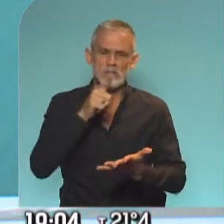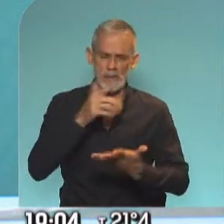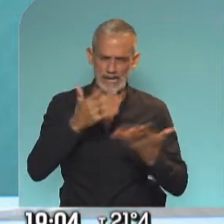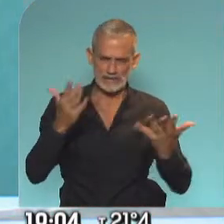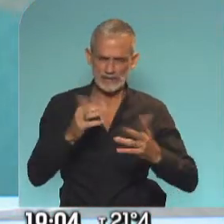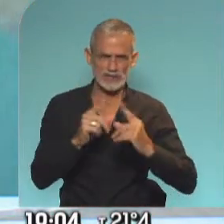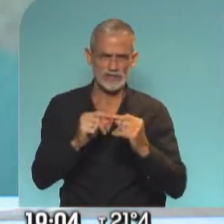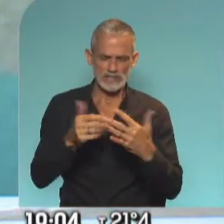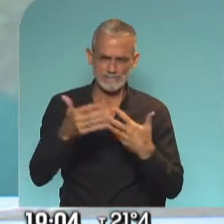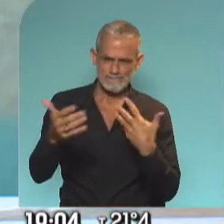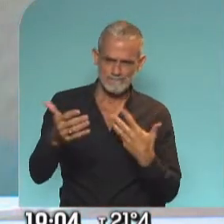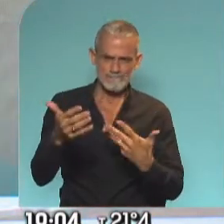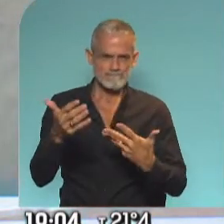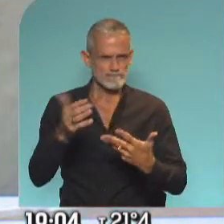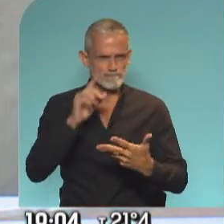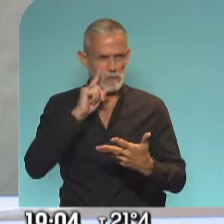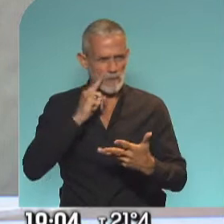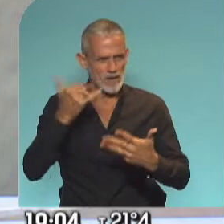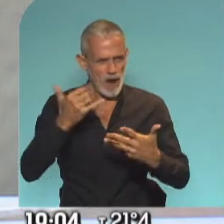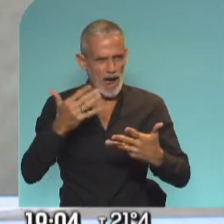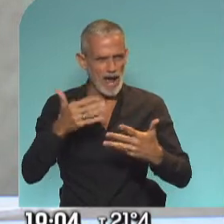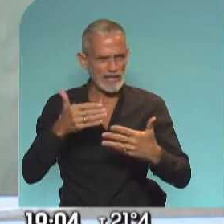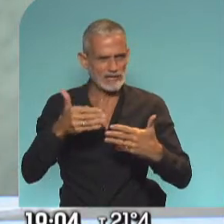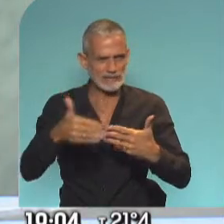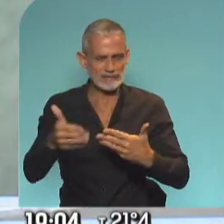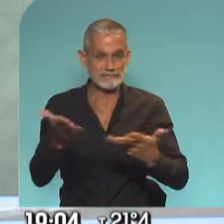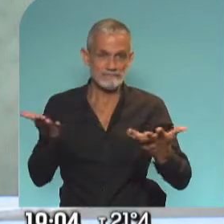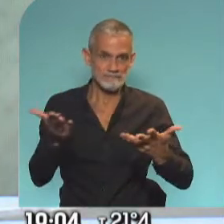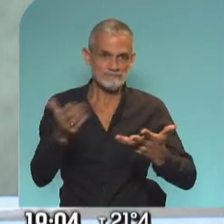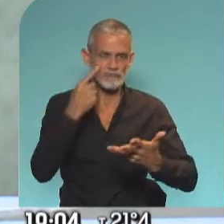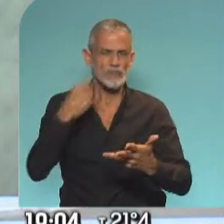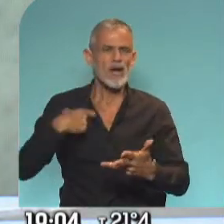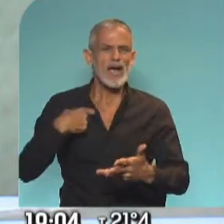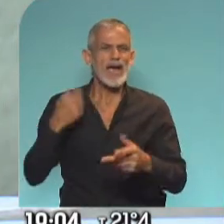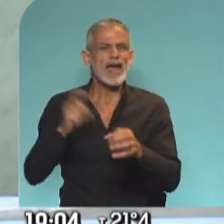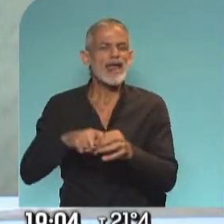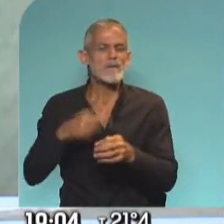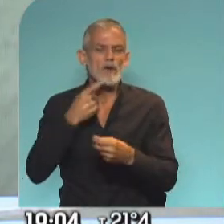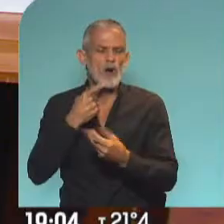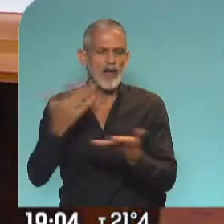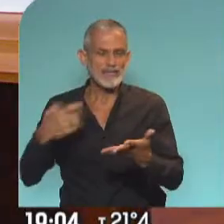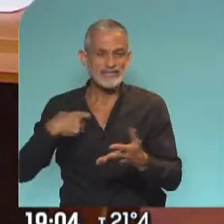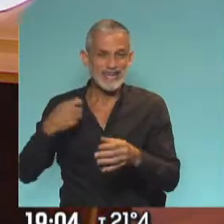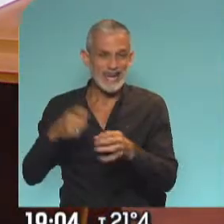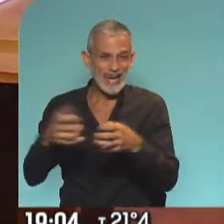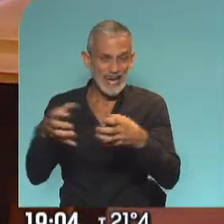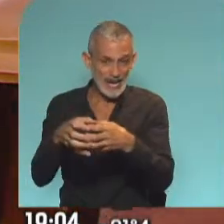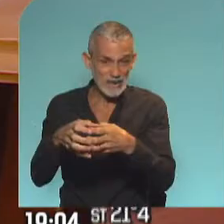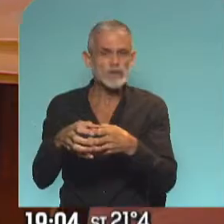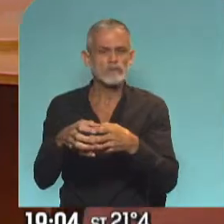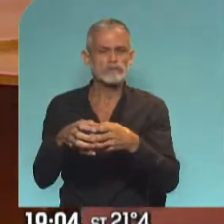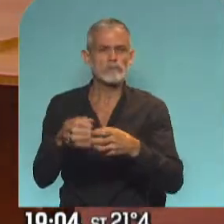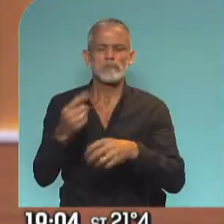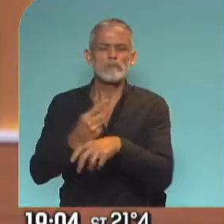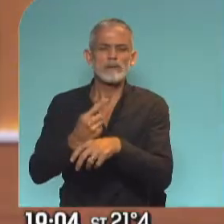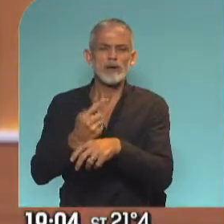fecha con algún riesgo, sobre todo si escuchamos a los gremios, Gaby. Exactamente, porque los gremios lo que piden, entre otras cosas, es